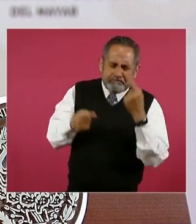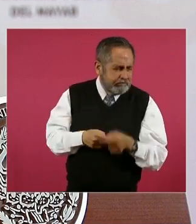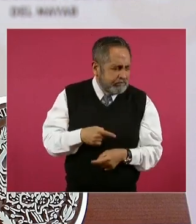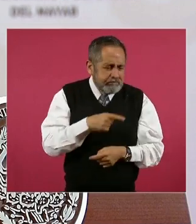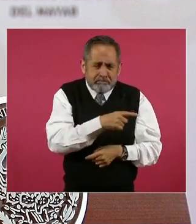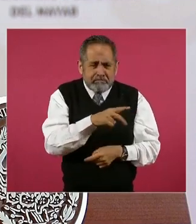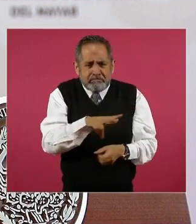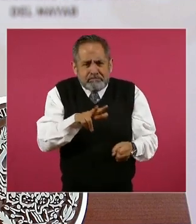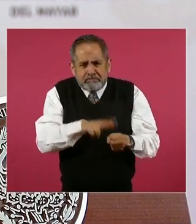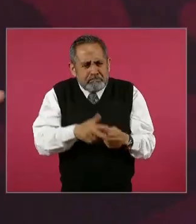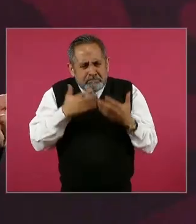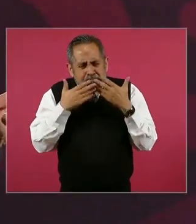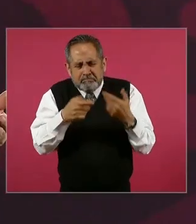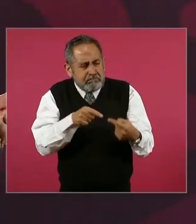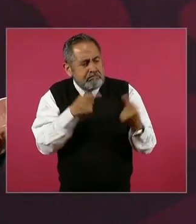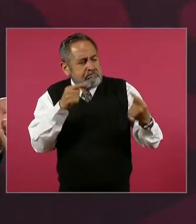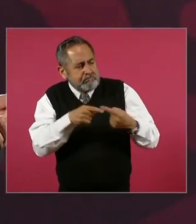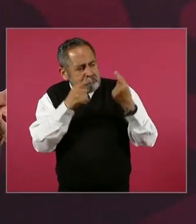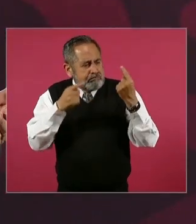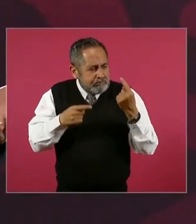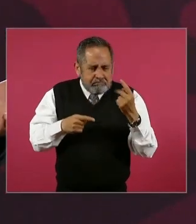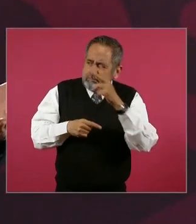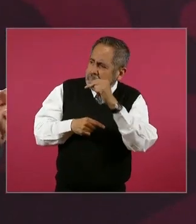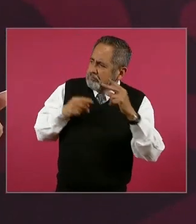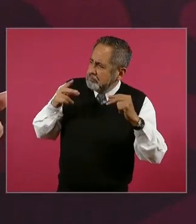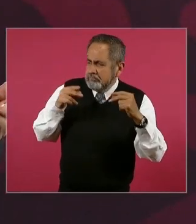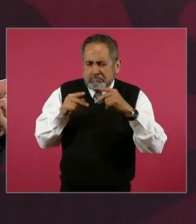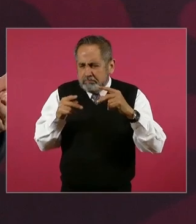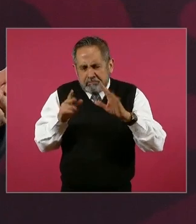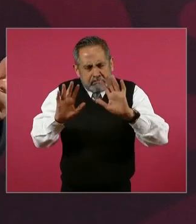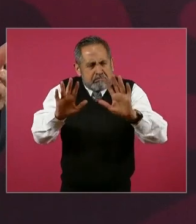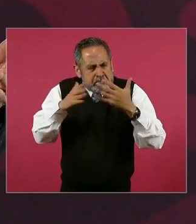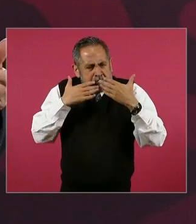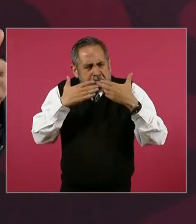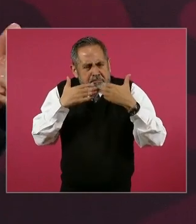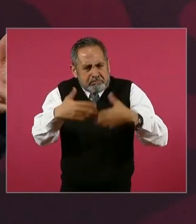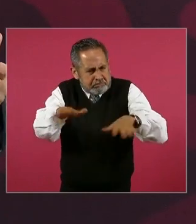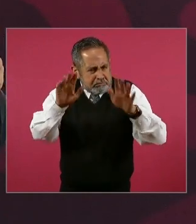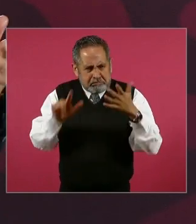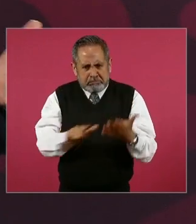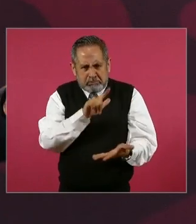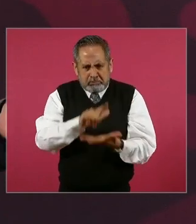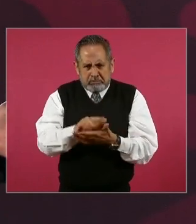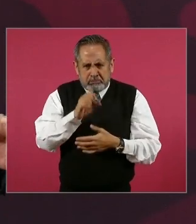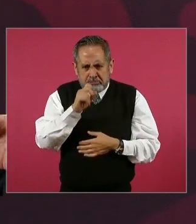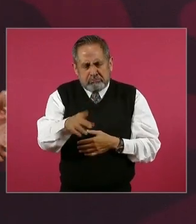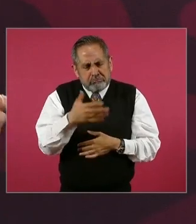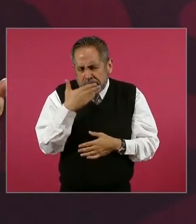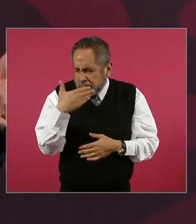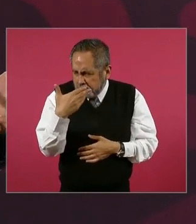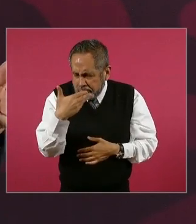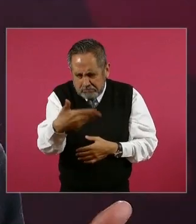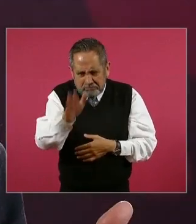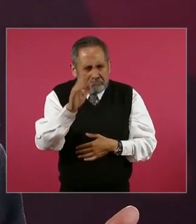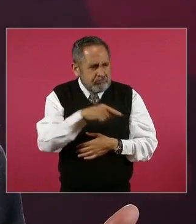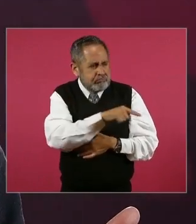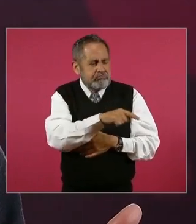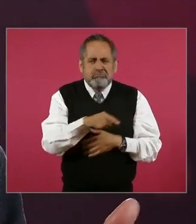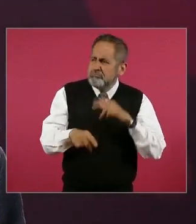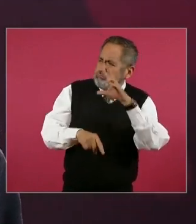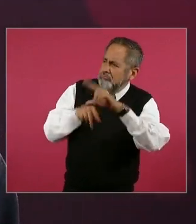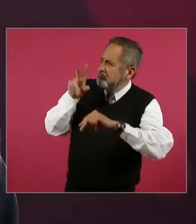una cosa completamente legal y completamente